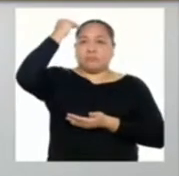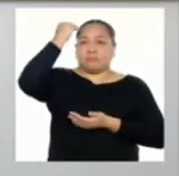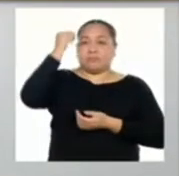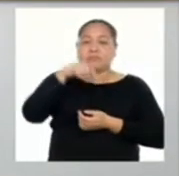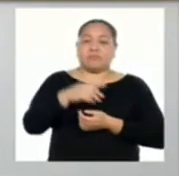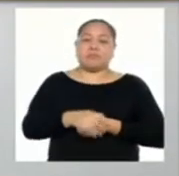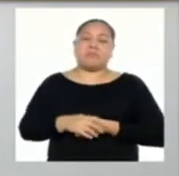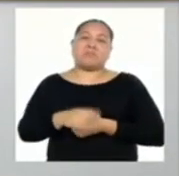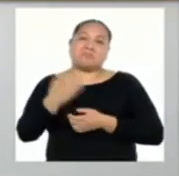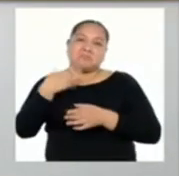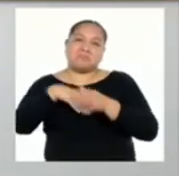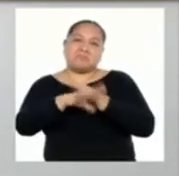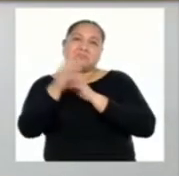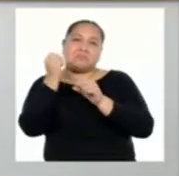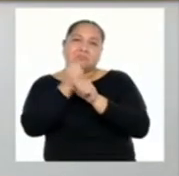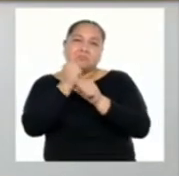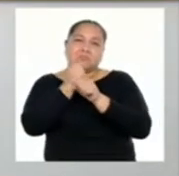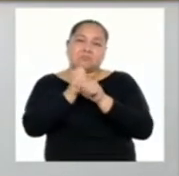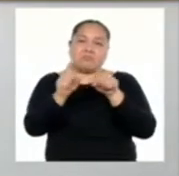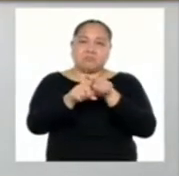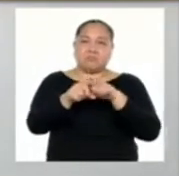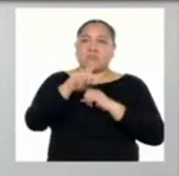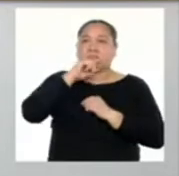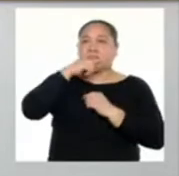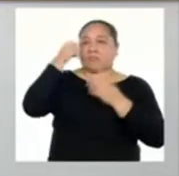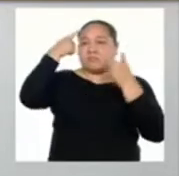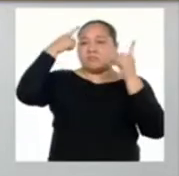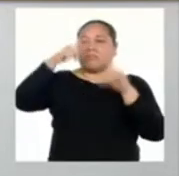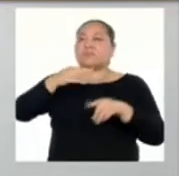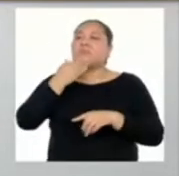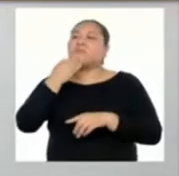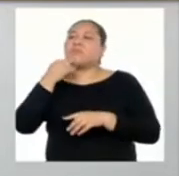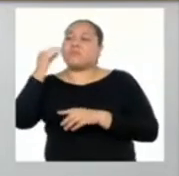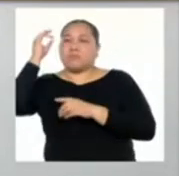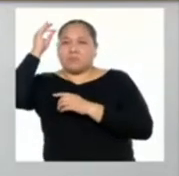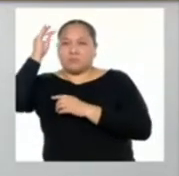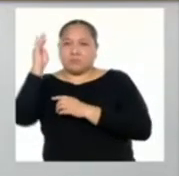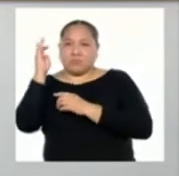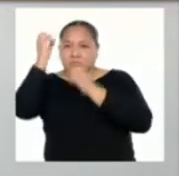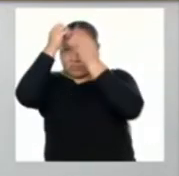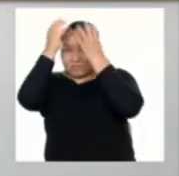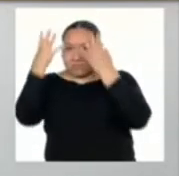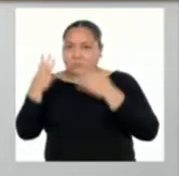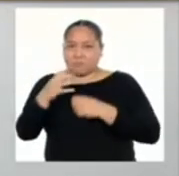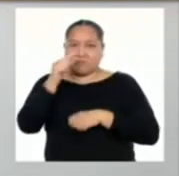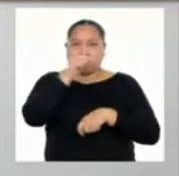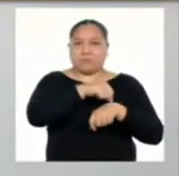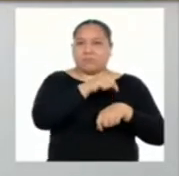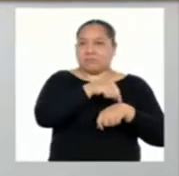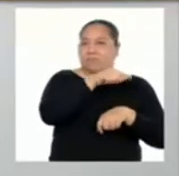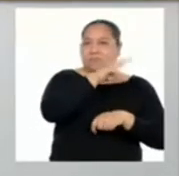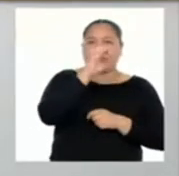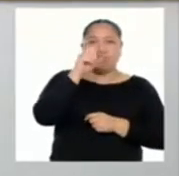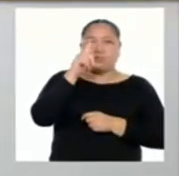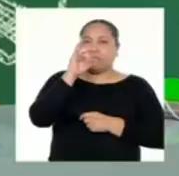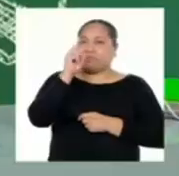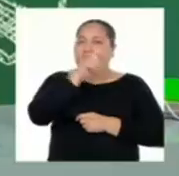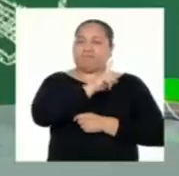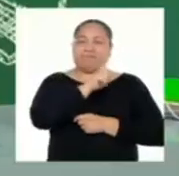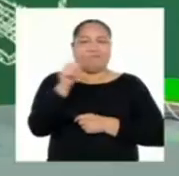al campo laboral e incluso deciden con quién casarse, pero en la época colonial no fue